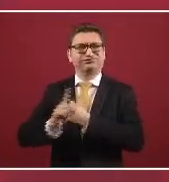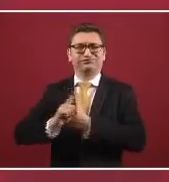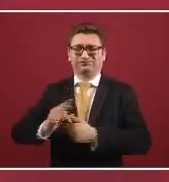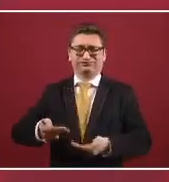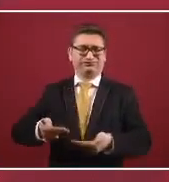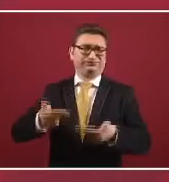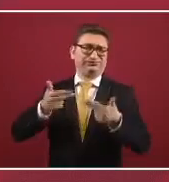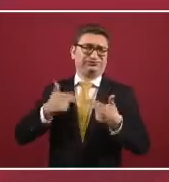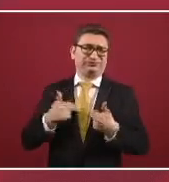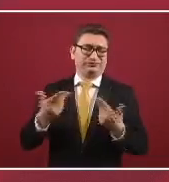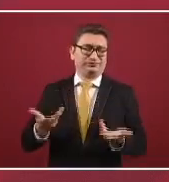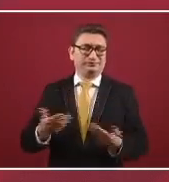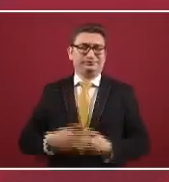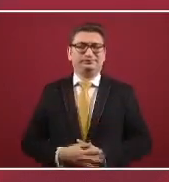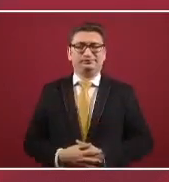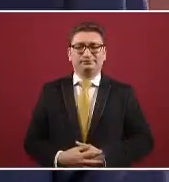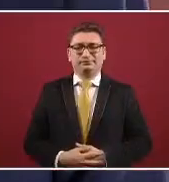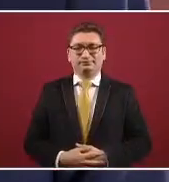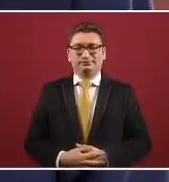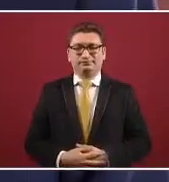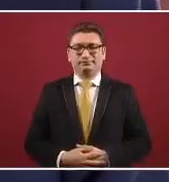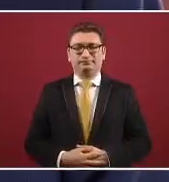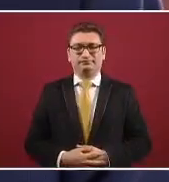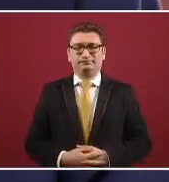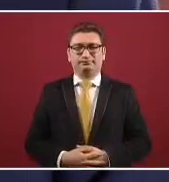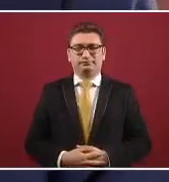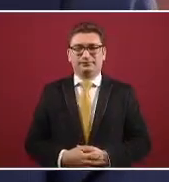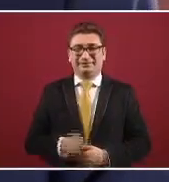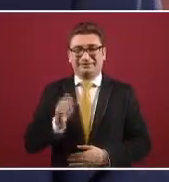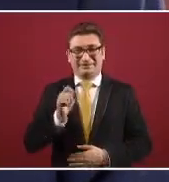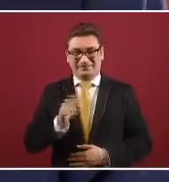muchos problemas. Esta presa